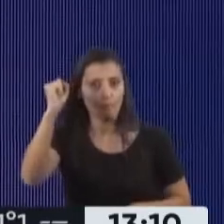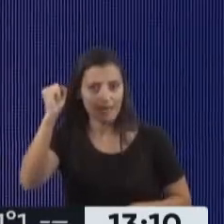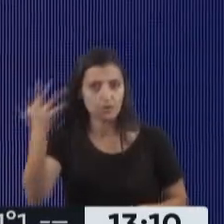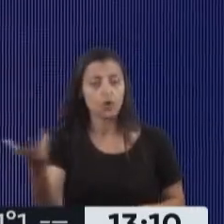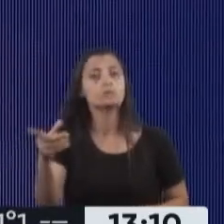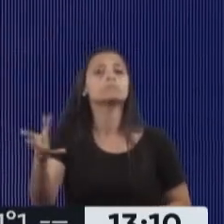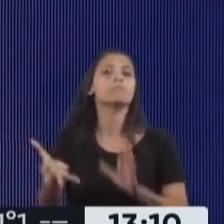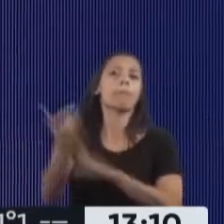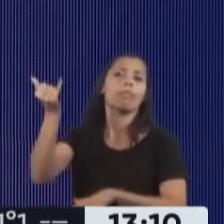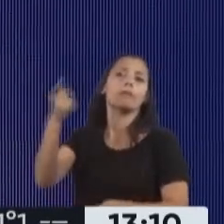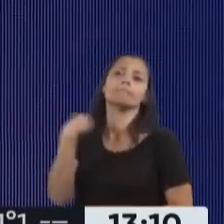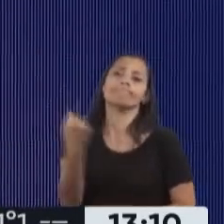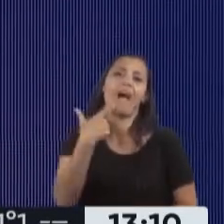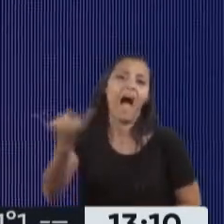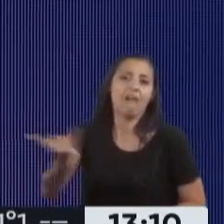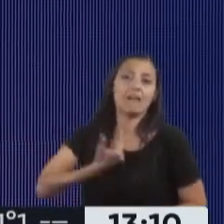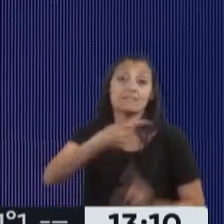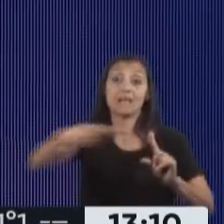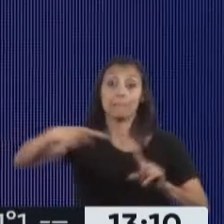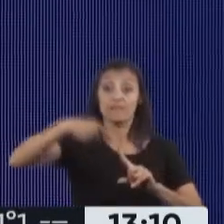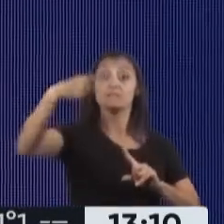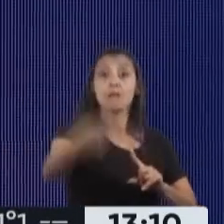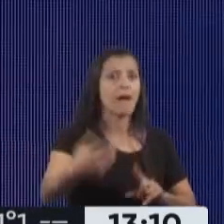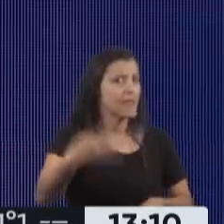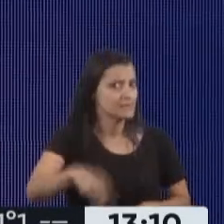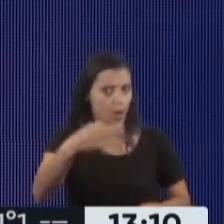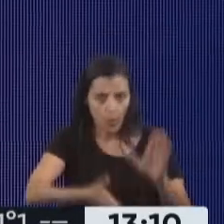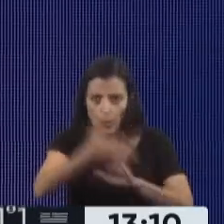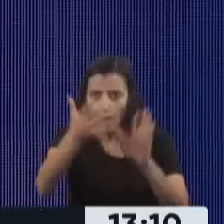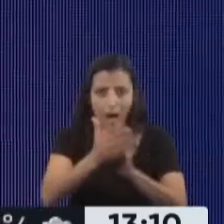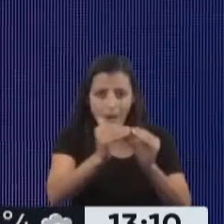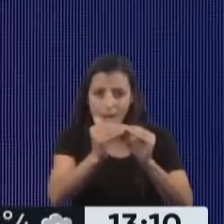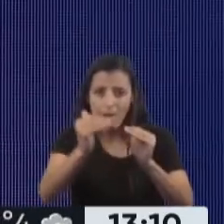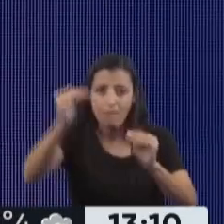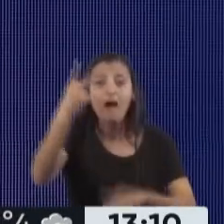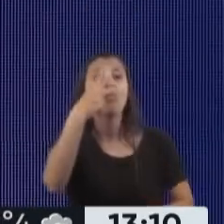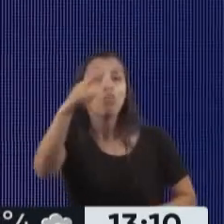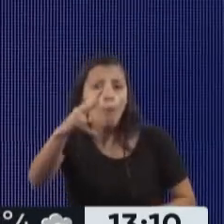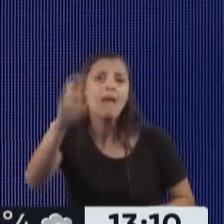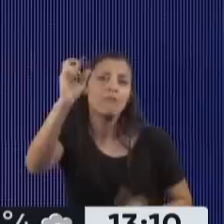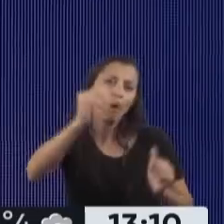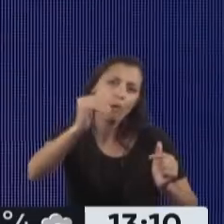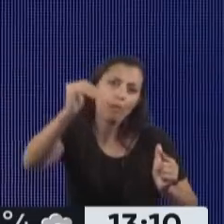nos anticipaban que a la semana que seguía se iba a 2.000 y así sucesivamente,